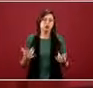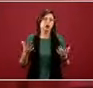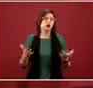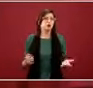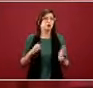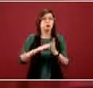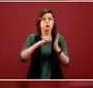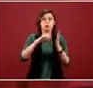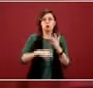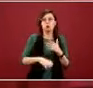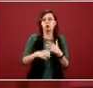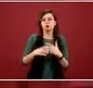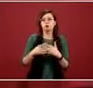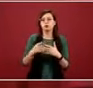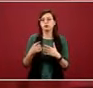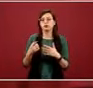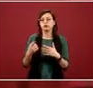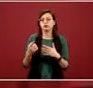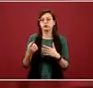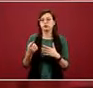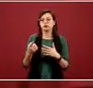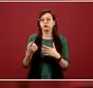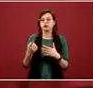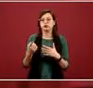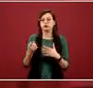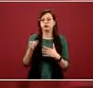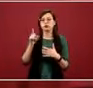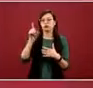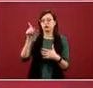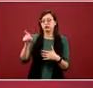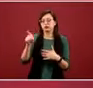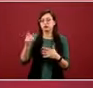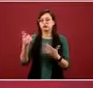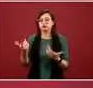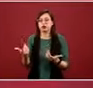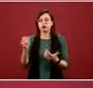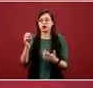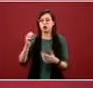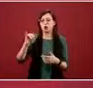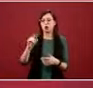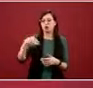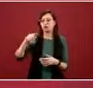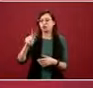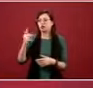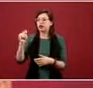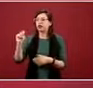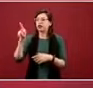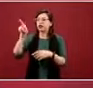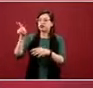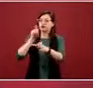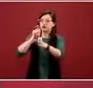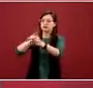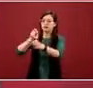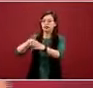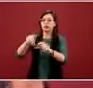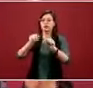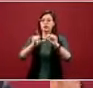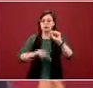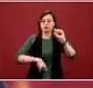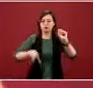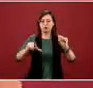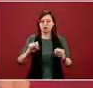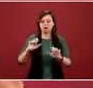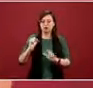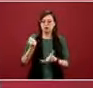los países miembros de la Organización para la Cooperación y el Desarrollo Económicos a los que México pertenece, en general México está en